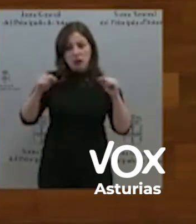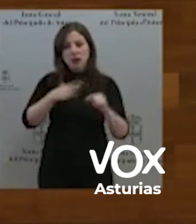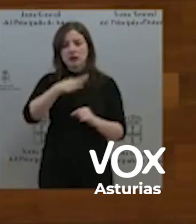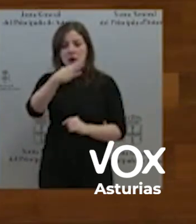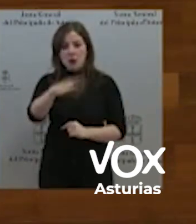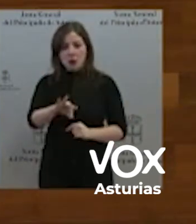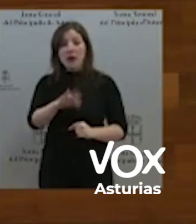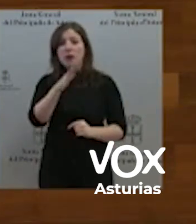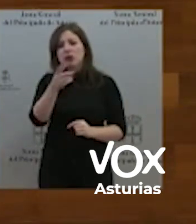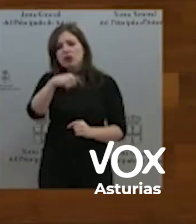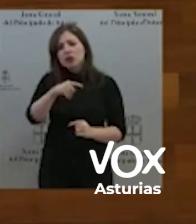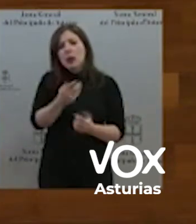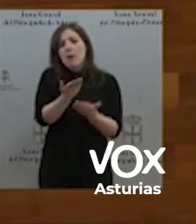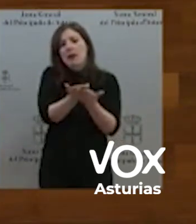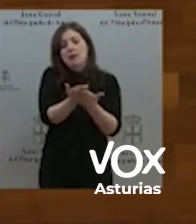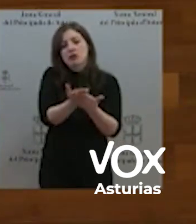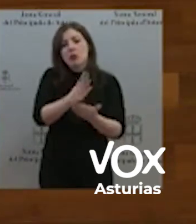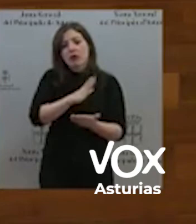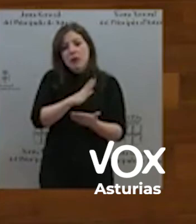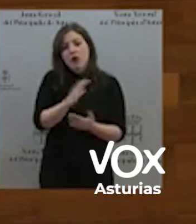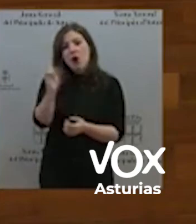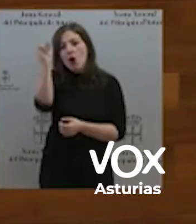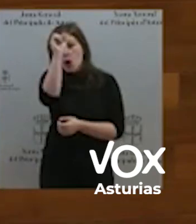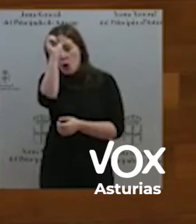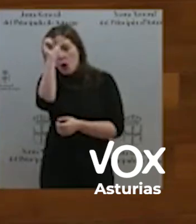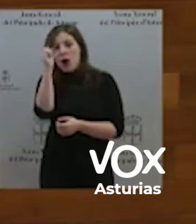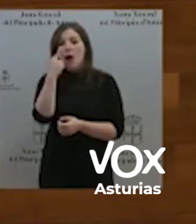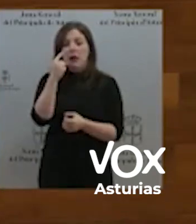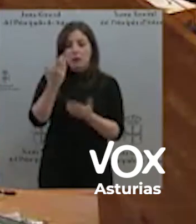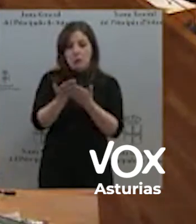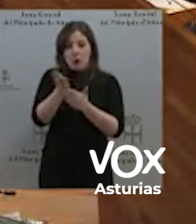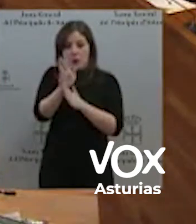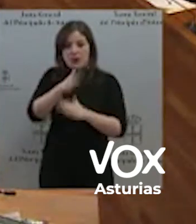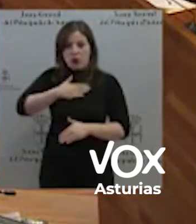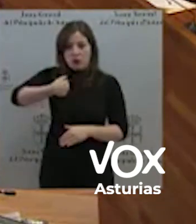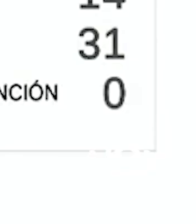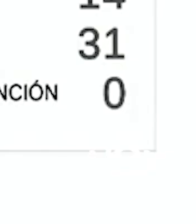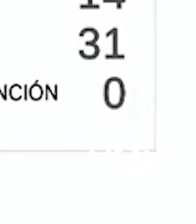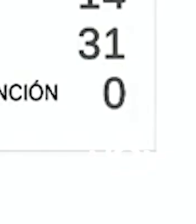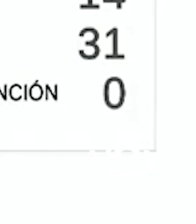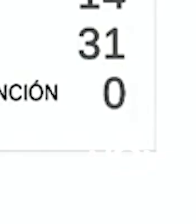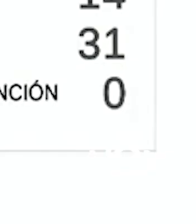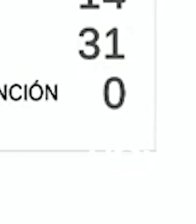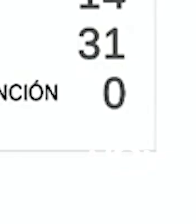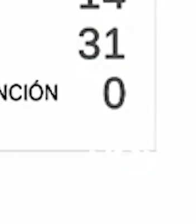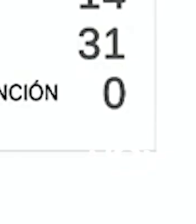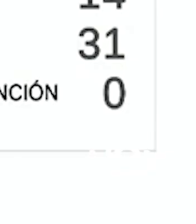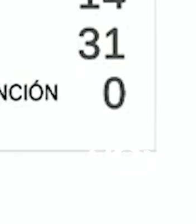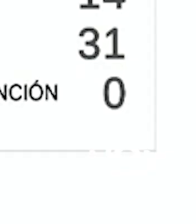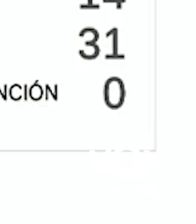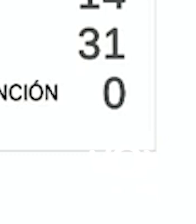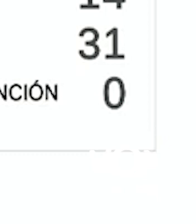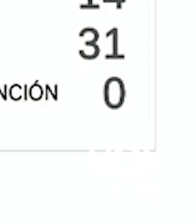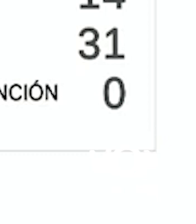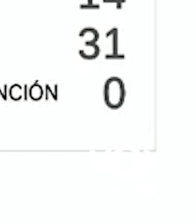e implanten una línea de incentivos para que los universitarios formados en Asturias sean productivos para Asturias. ¿Resultado, señor secretario? Votos